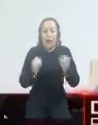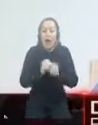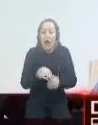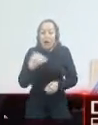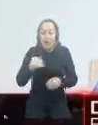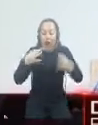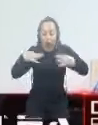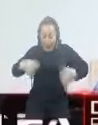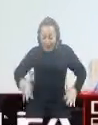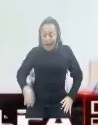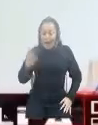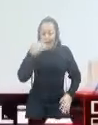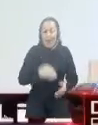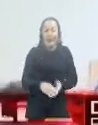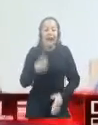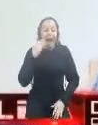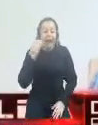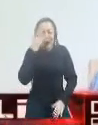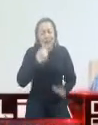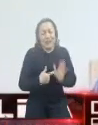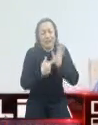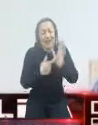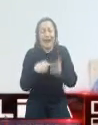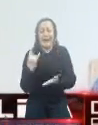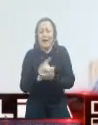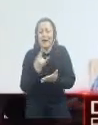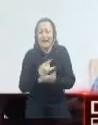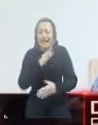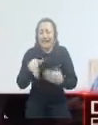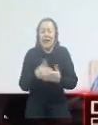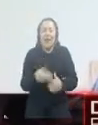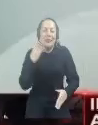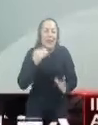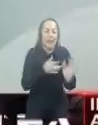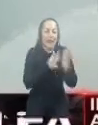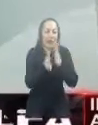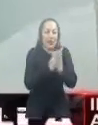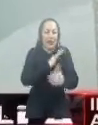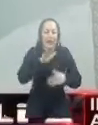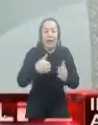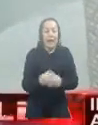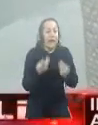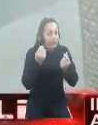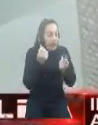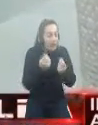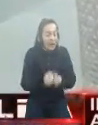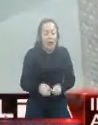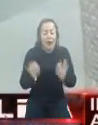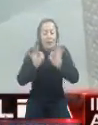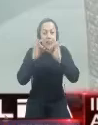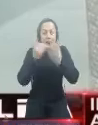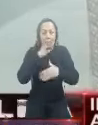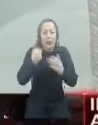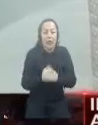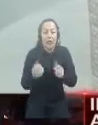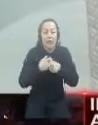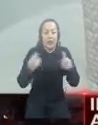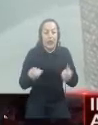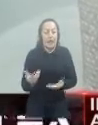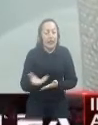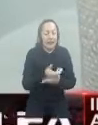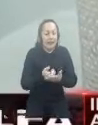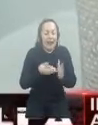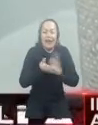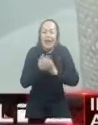son experiencias muy bonitas que queremos reflejar, son experiencias que están generando ingresos para las familias y crecimiento económico en el municipio.